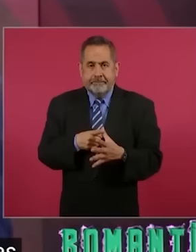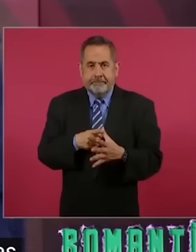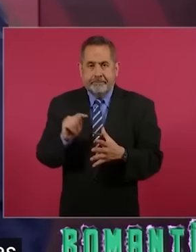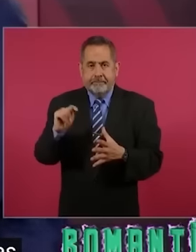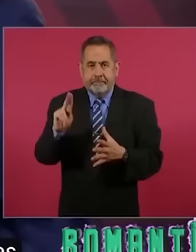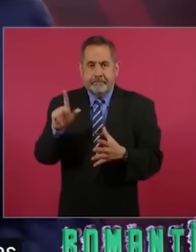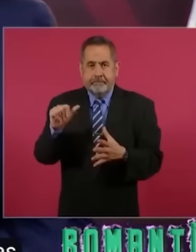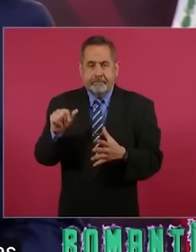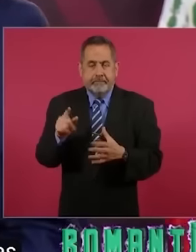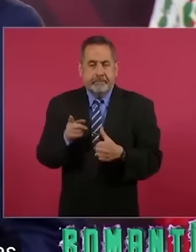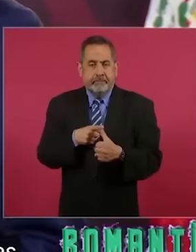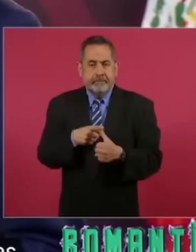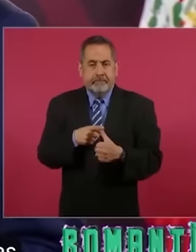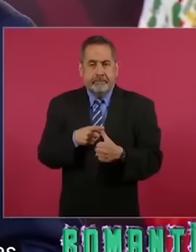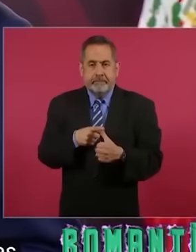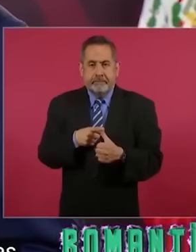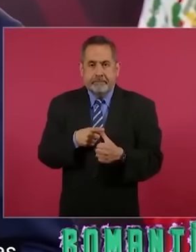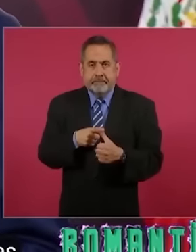Tula,